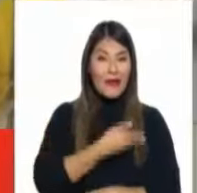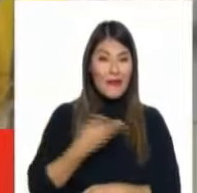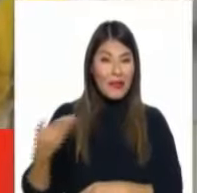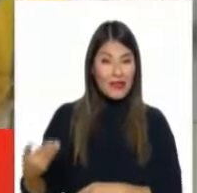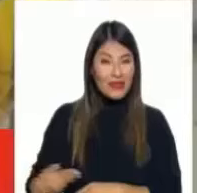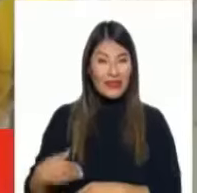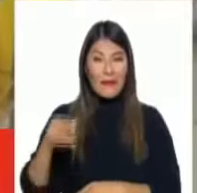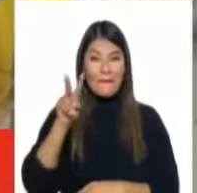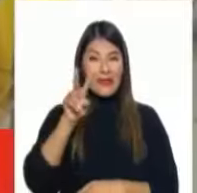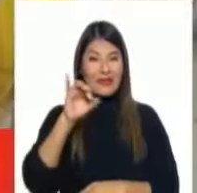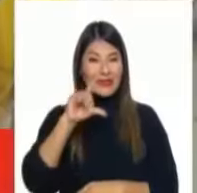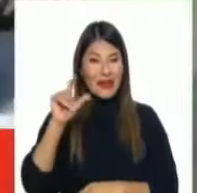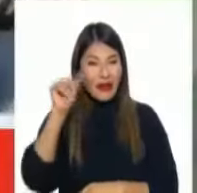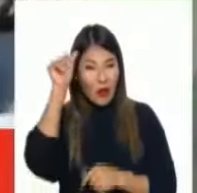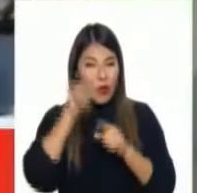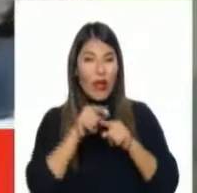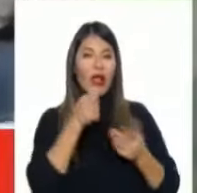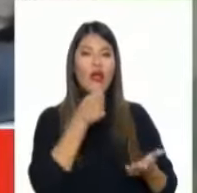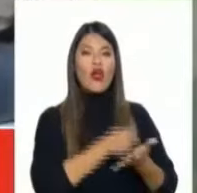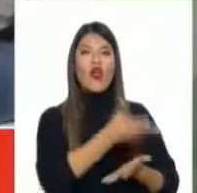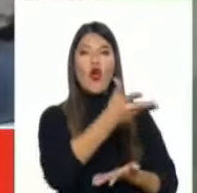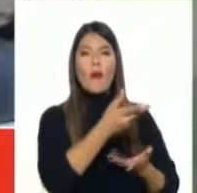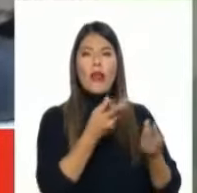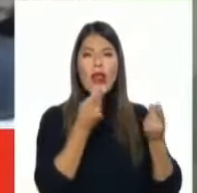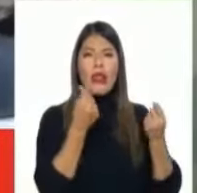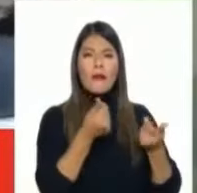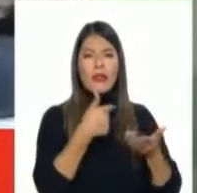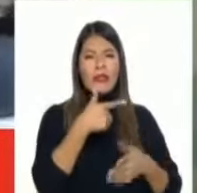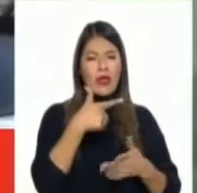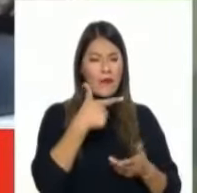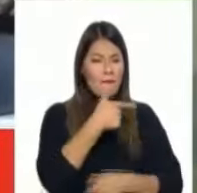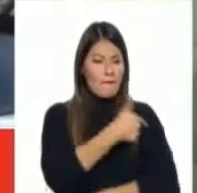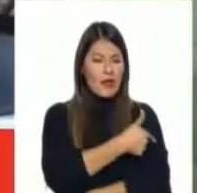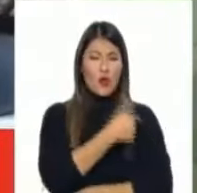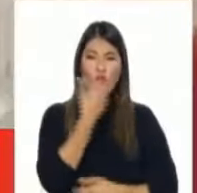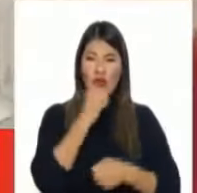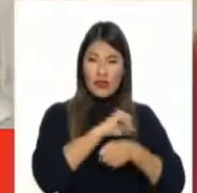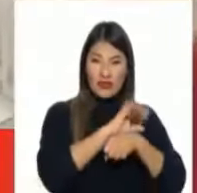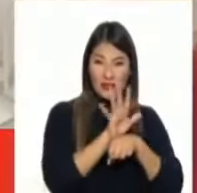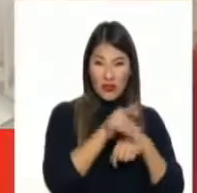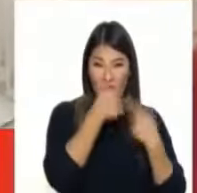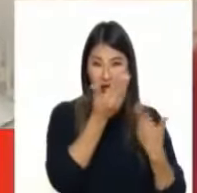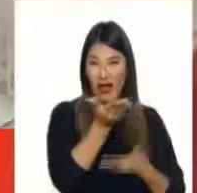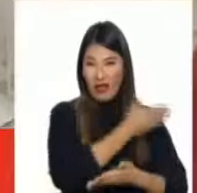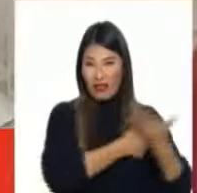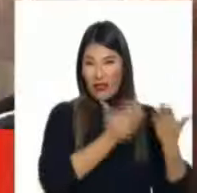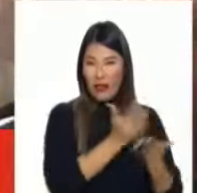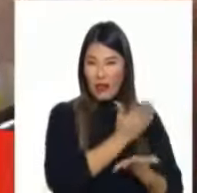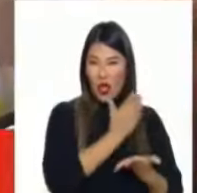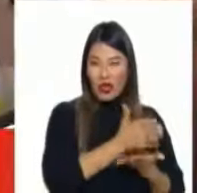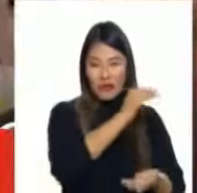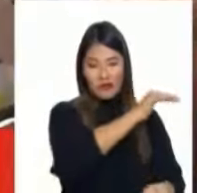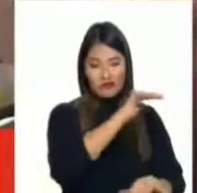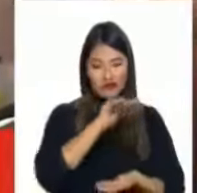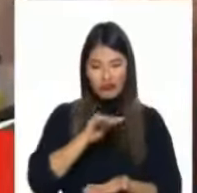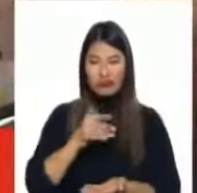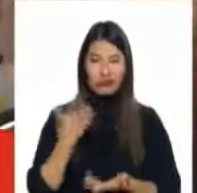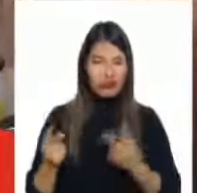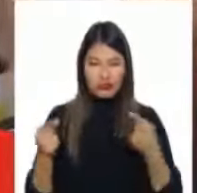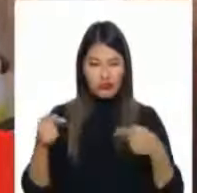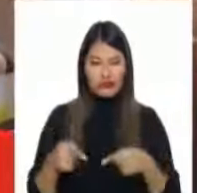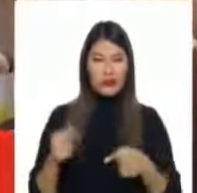por la compra de pruebas rápidas contra la COVID-19. Han expuesto un perito de la Procuraduría General del Estado y la